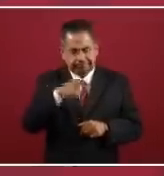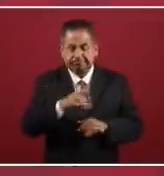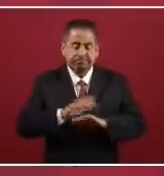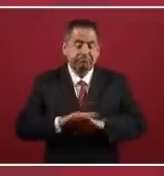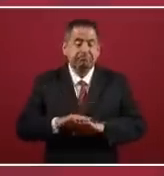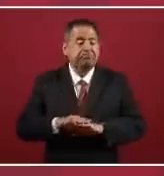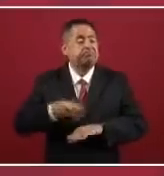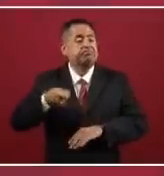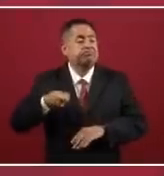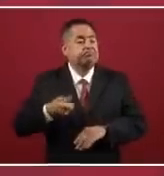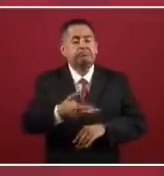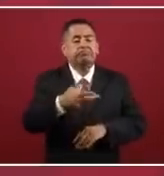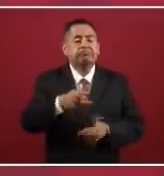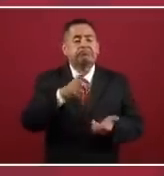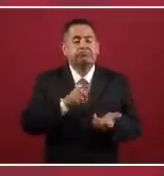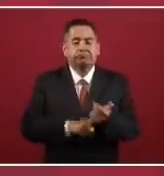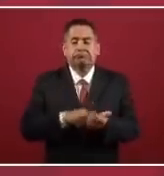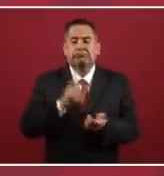el